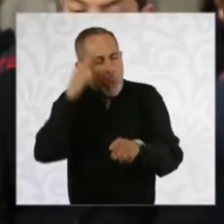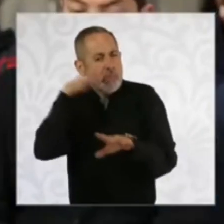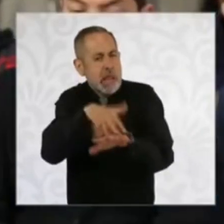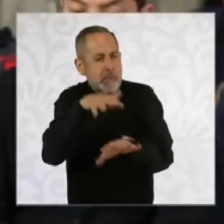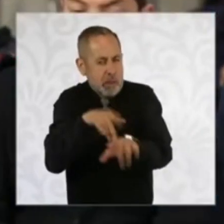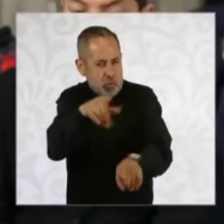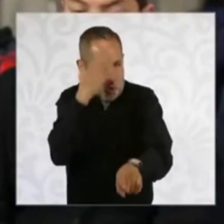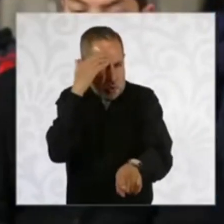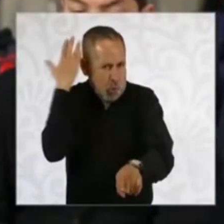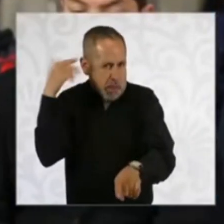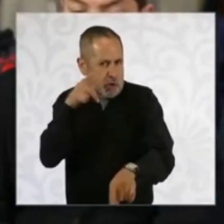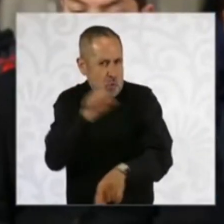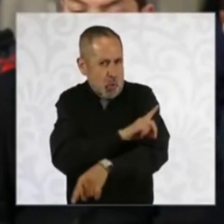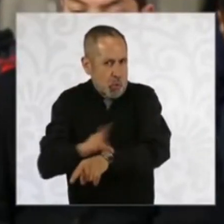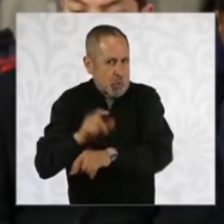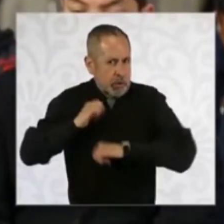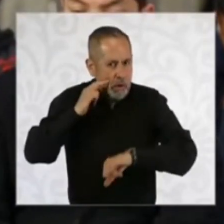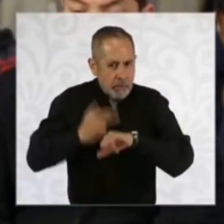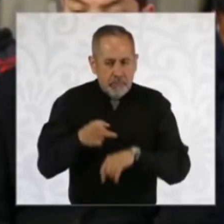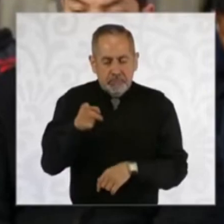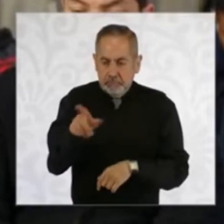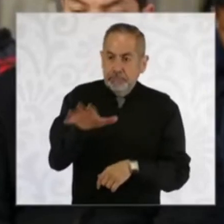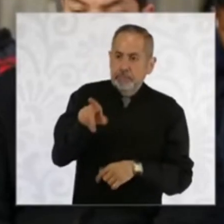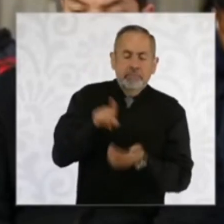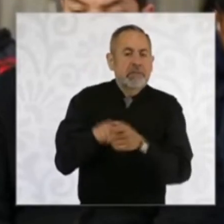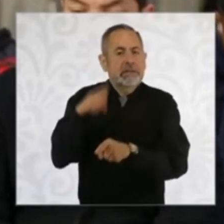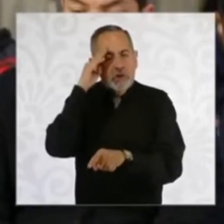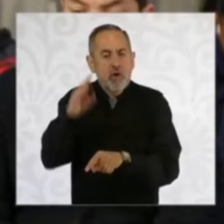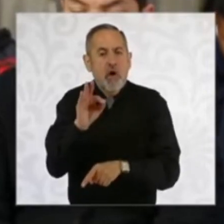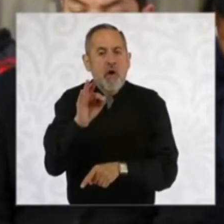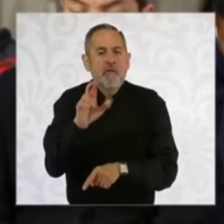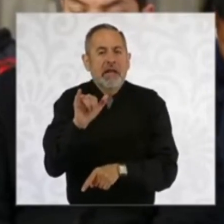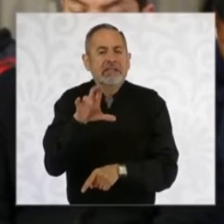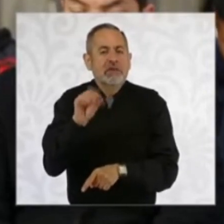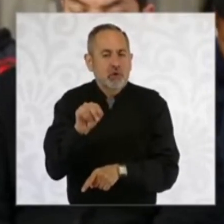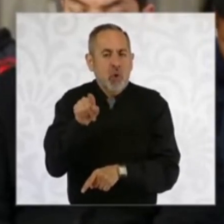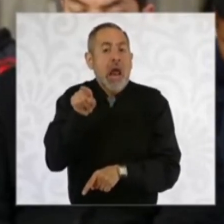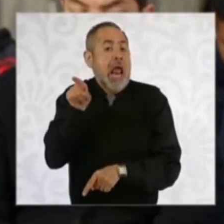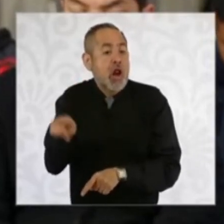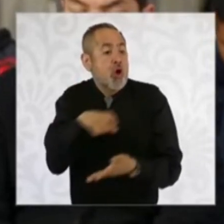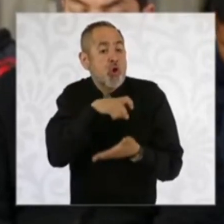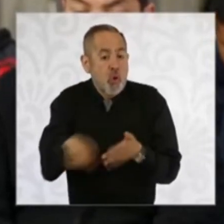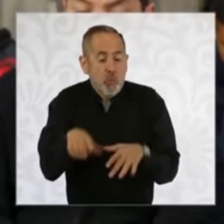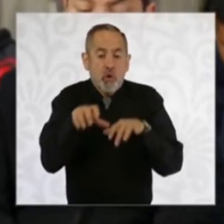delegada. Uno de los casos que ilustra esta problemática es el del señor Francisco Lague, quien compró un